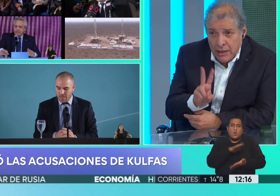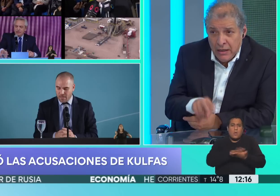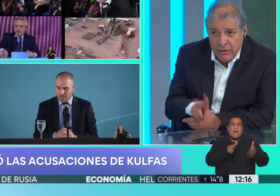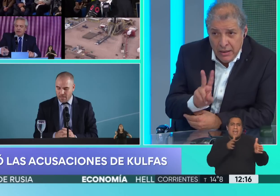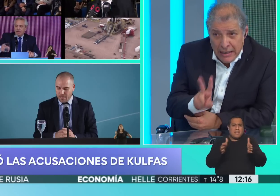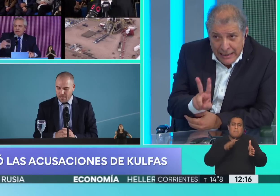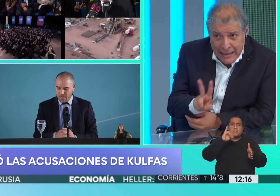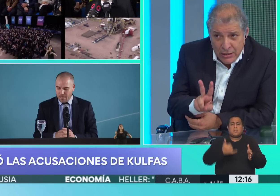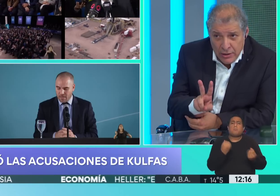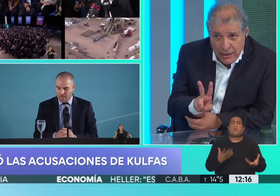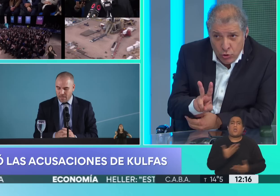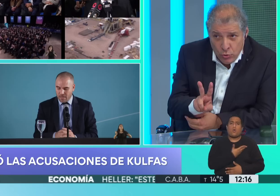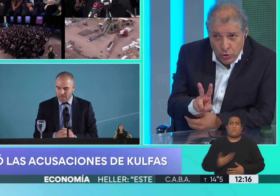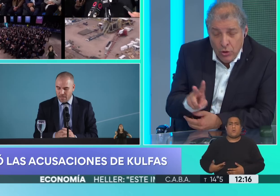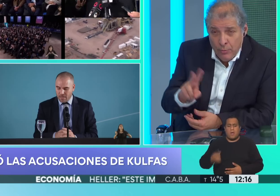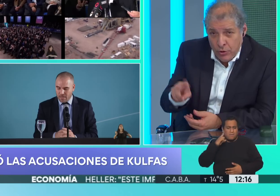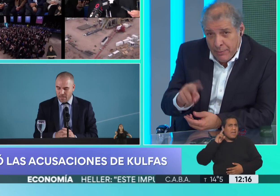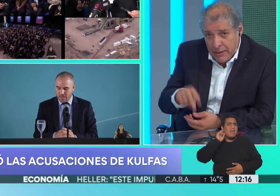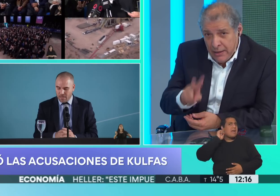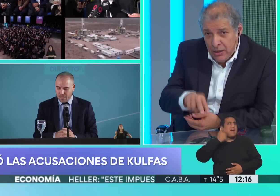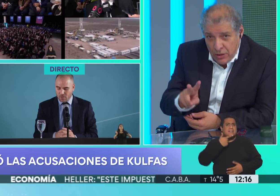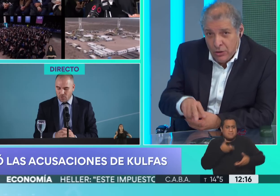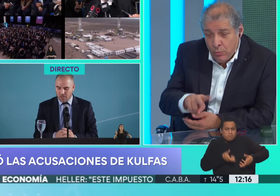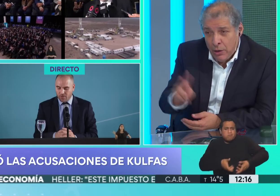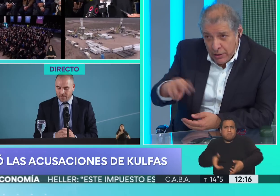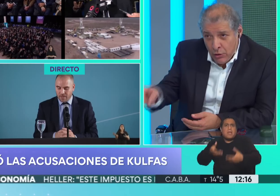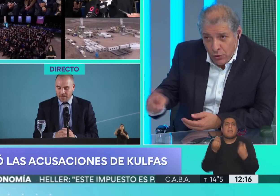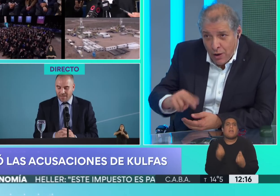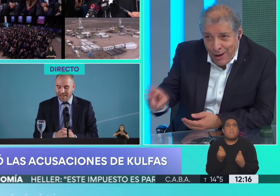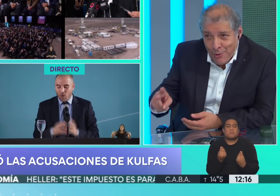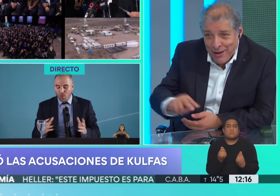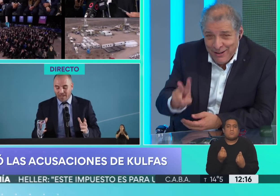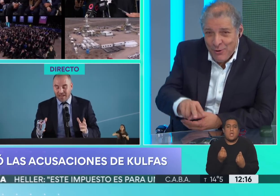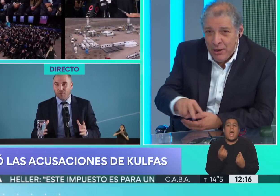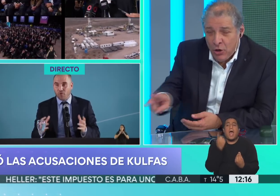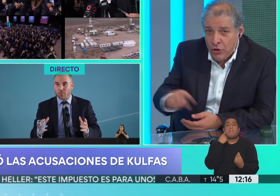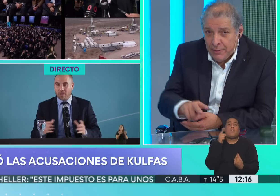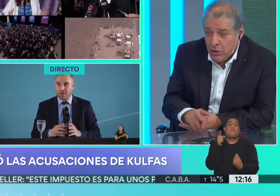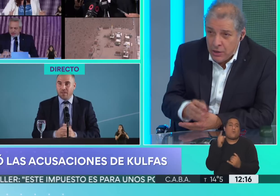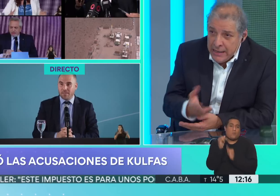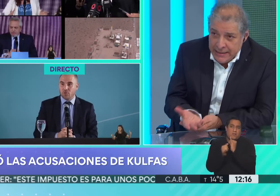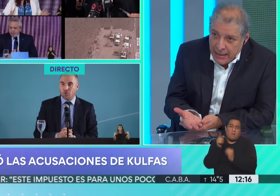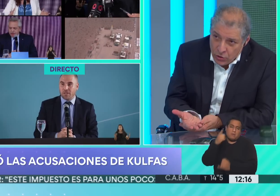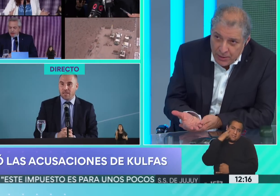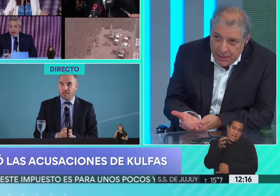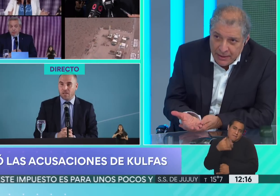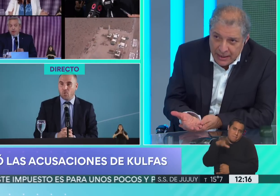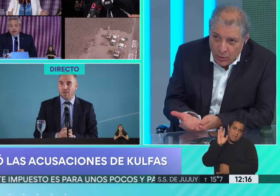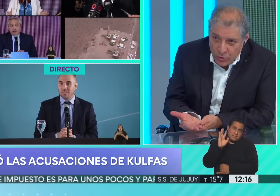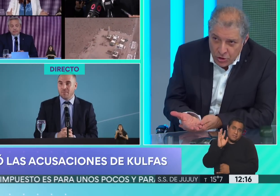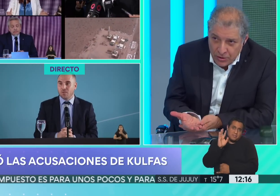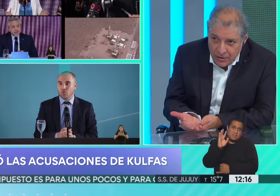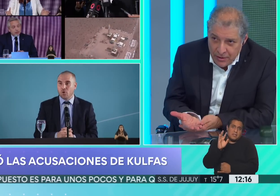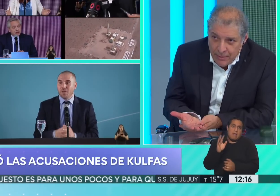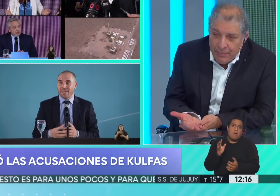gobierno tiene que definir qué hace con este gasoducto. Por otra parte, y este es un plano que te lo dejo a vos, que lo conocés mejor, se le dejó servir de bandeja a